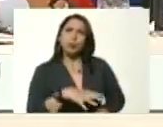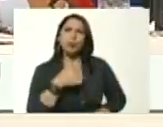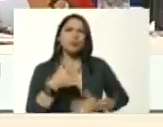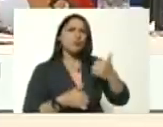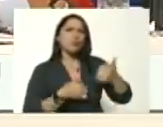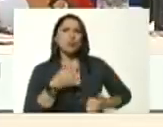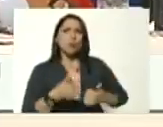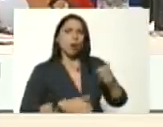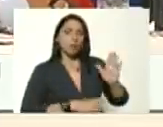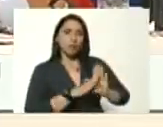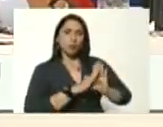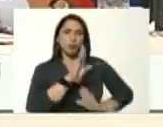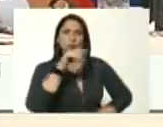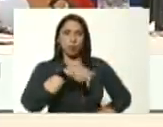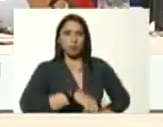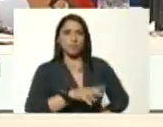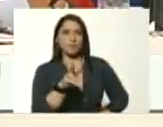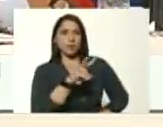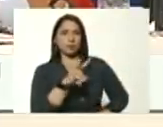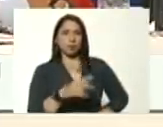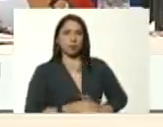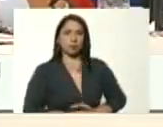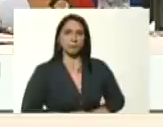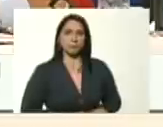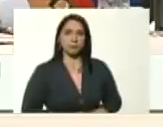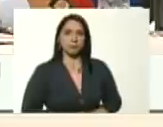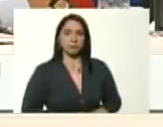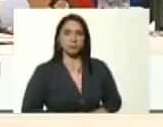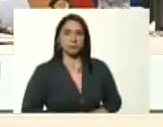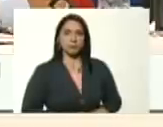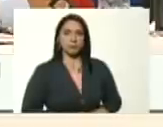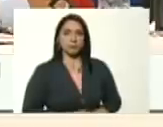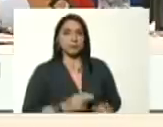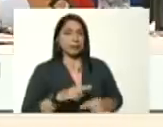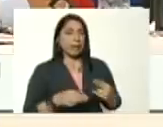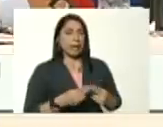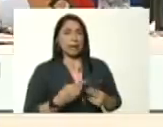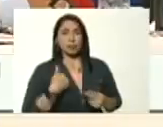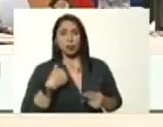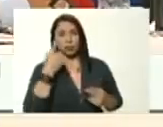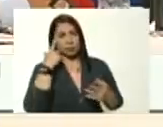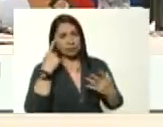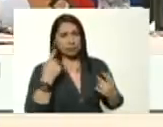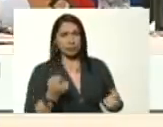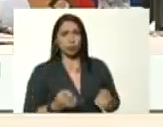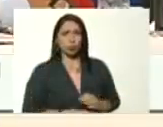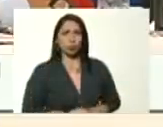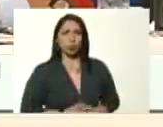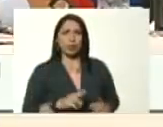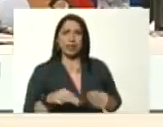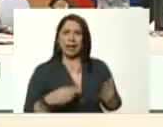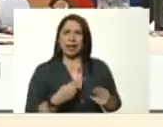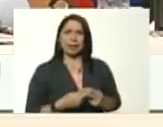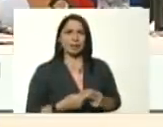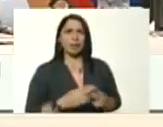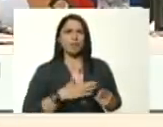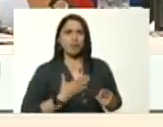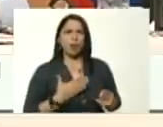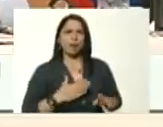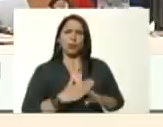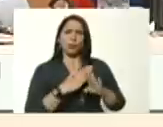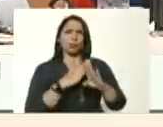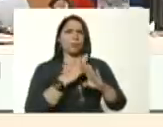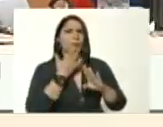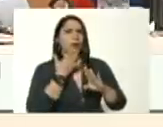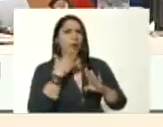venido levantando en el país nadie yo estoy seguro que nadie puede estar en contra de que el